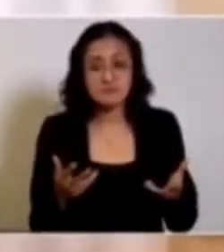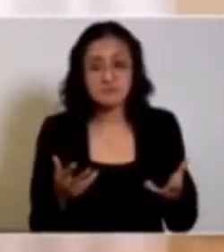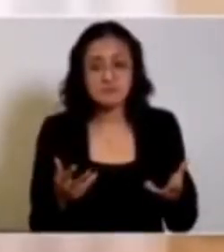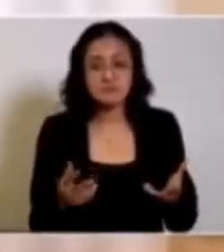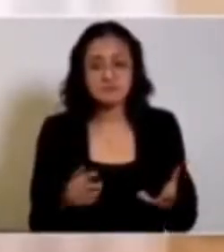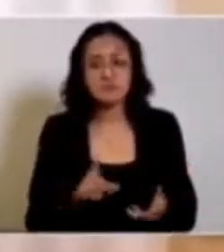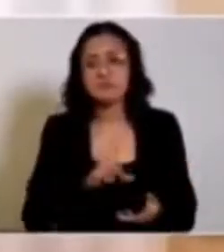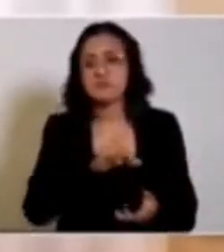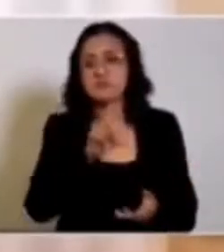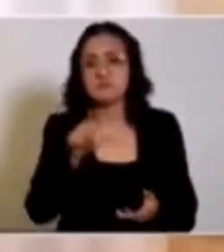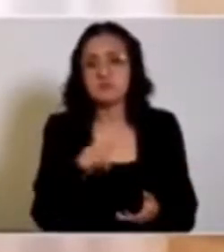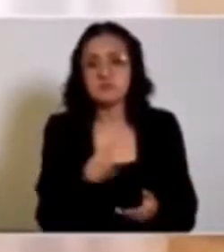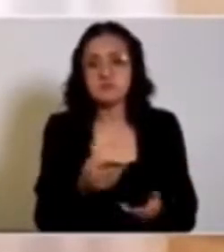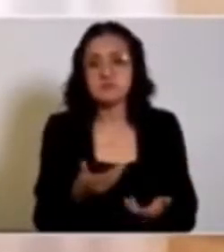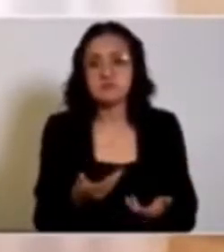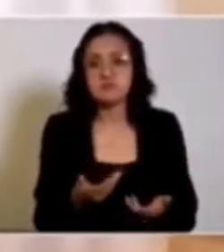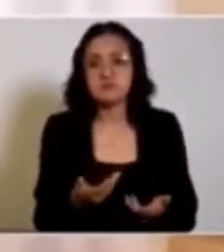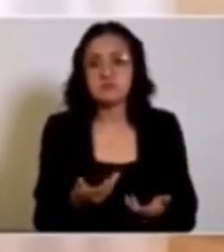despliegues